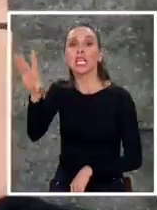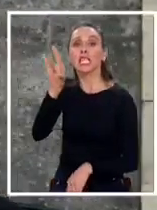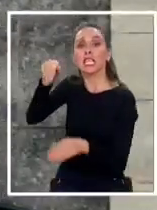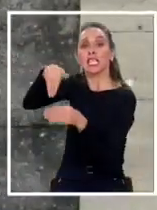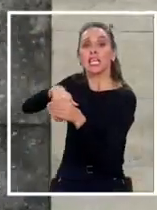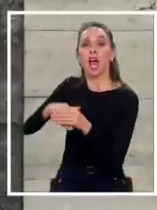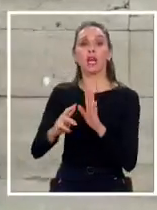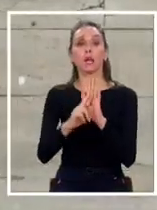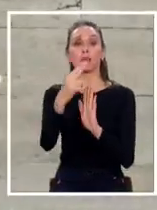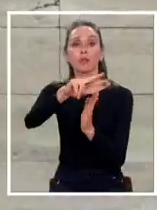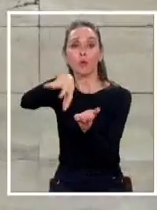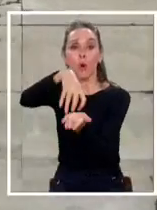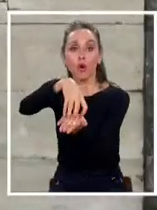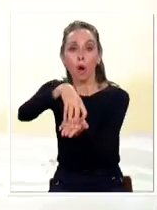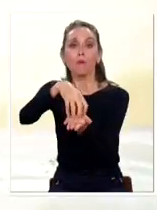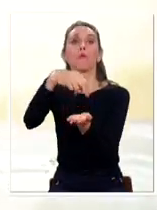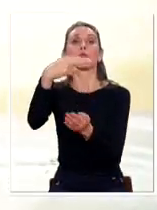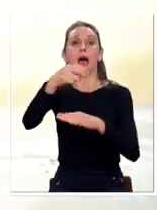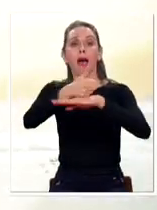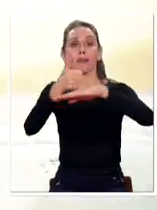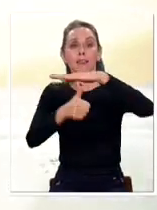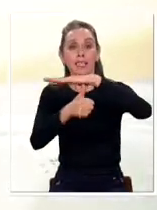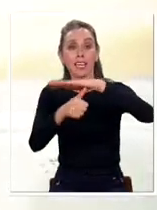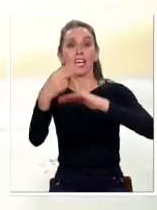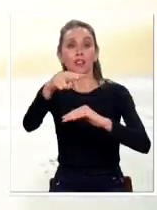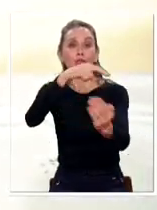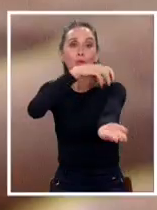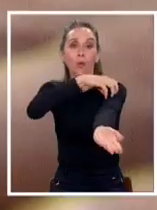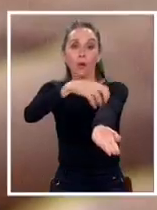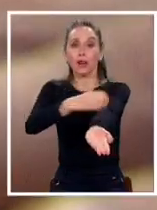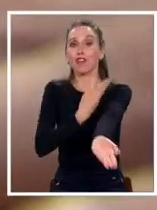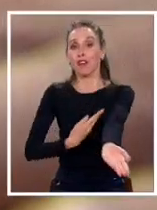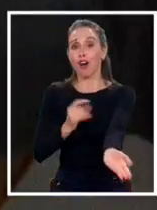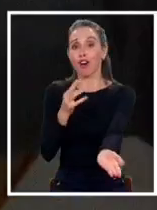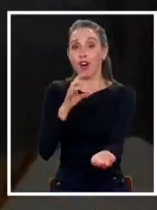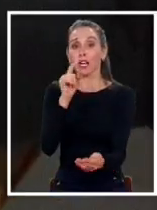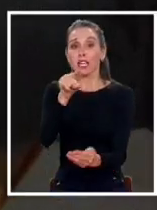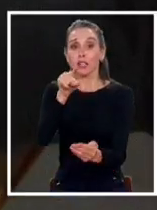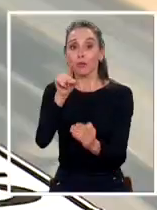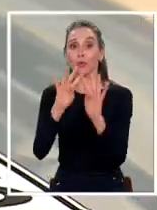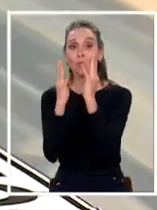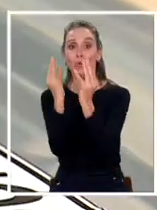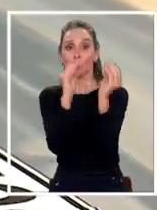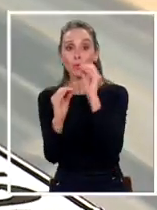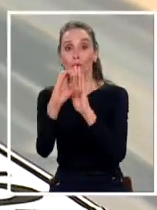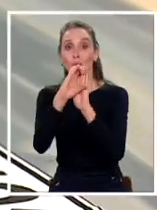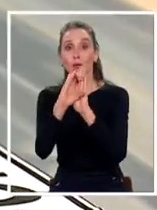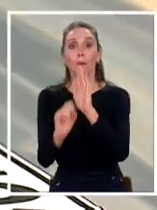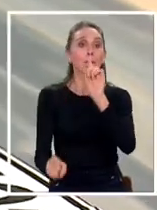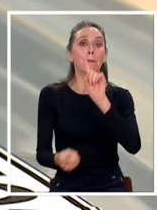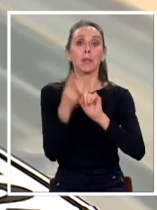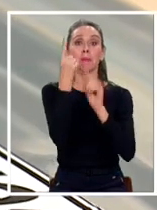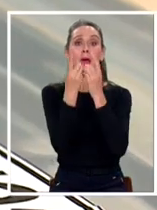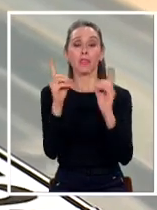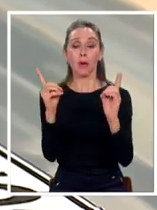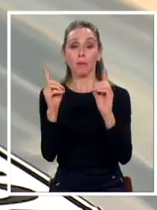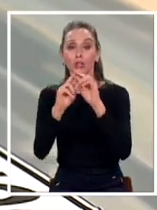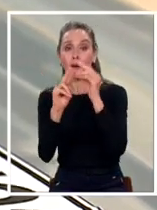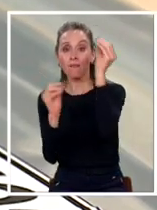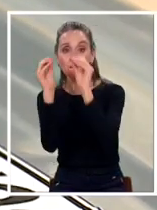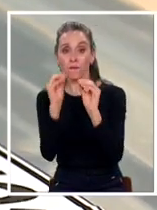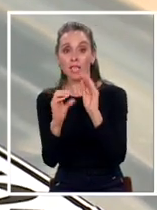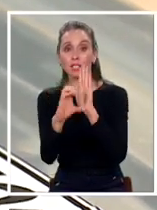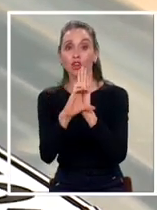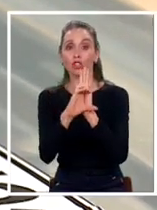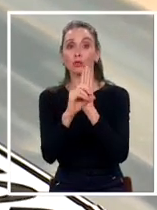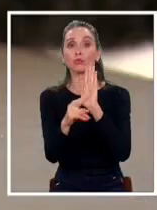representa en tu comuna, en tu región y en una inédita convención, la que redactará por primera vez en democracia la constitución de todas y